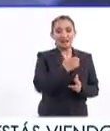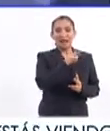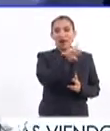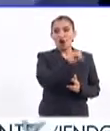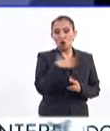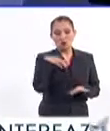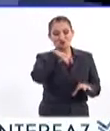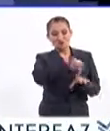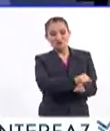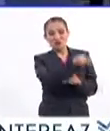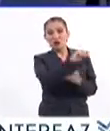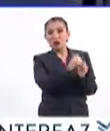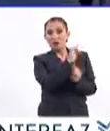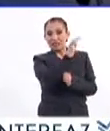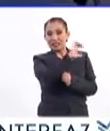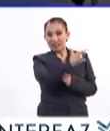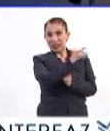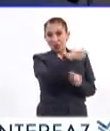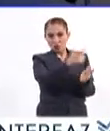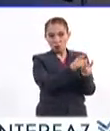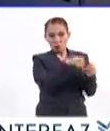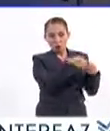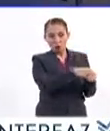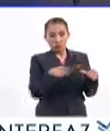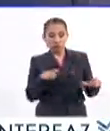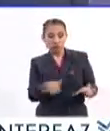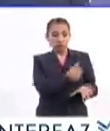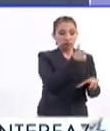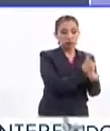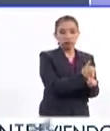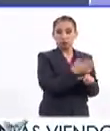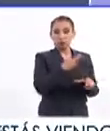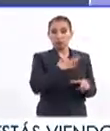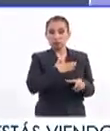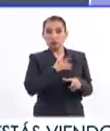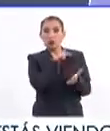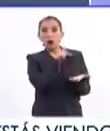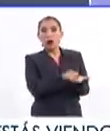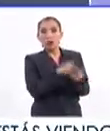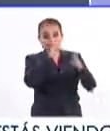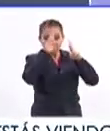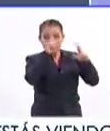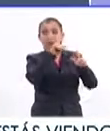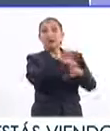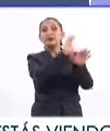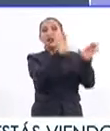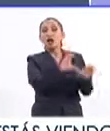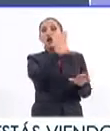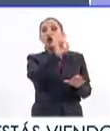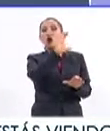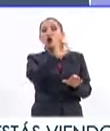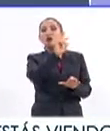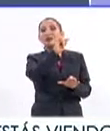ellos someten a la Confederación Chalca, ponen su mojonera y establecen como lugar de culto el Cerro